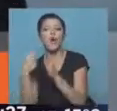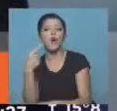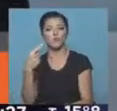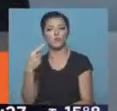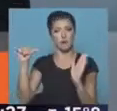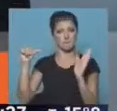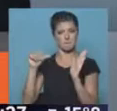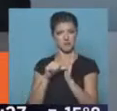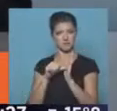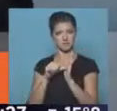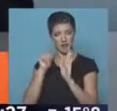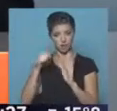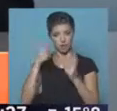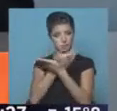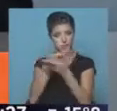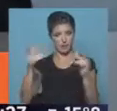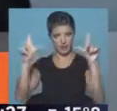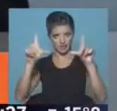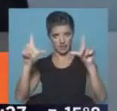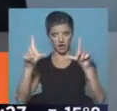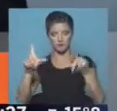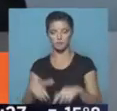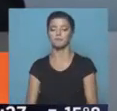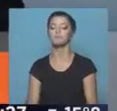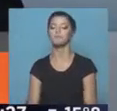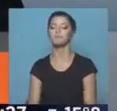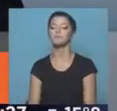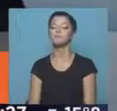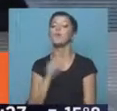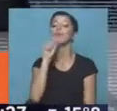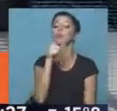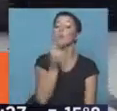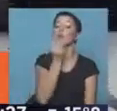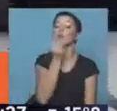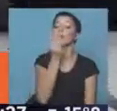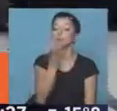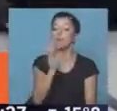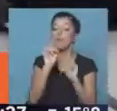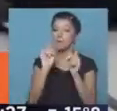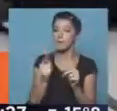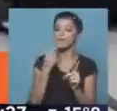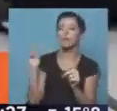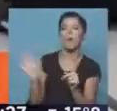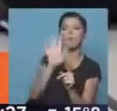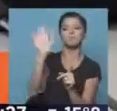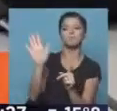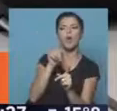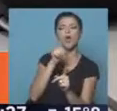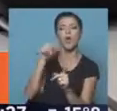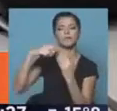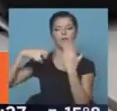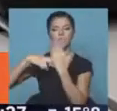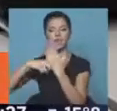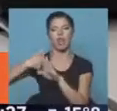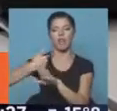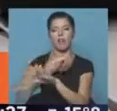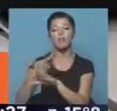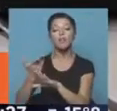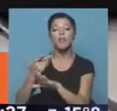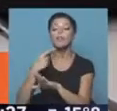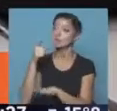discurso transmitido por la televisión. En la declaración, Temer también levantó sospechas contra el fiscal general, indicando